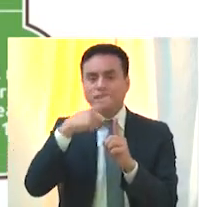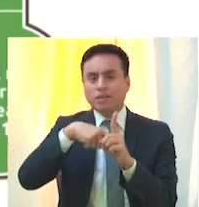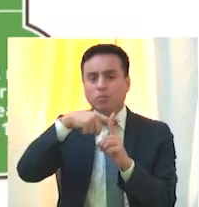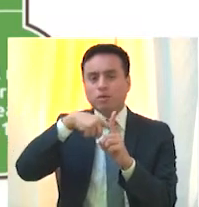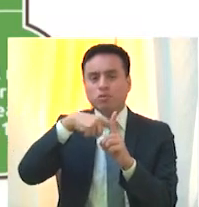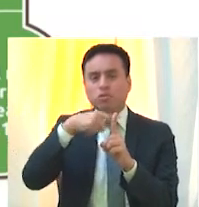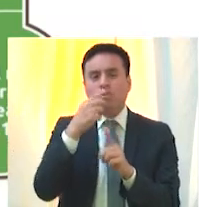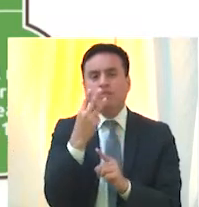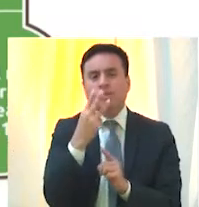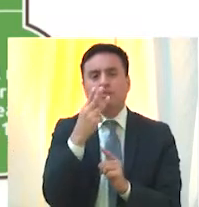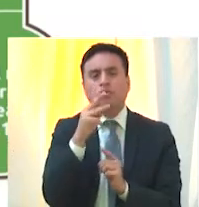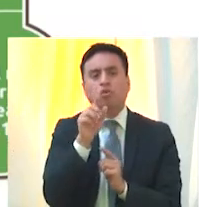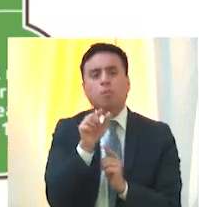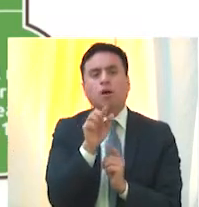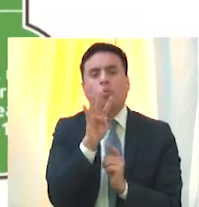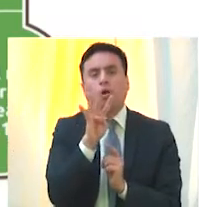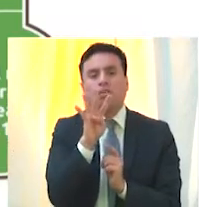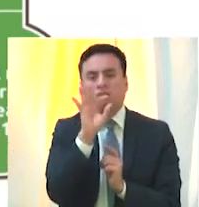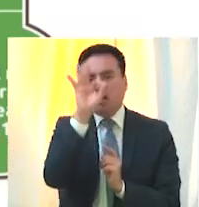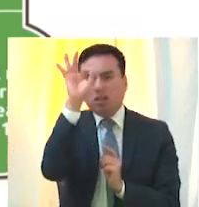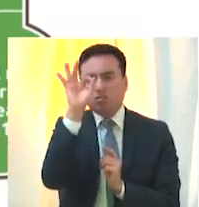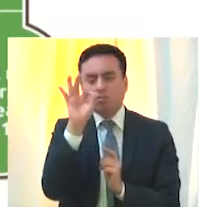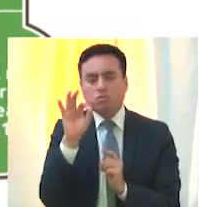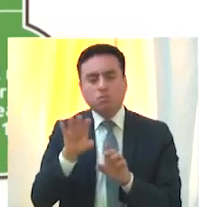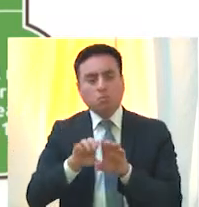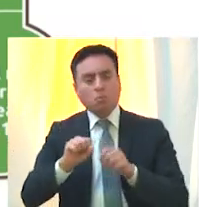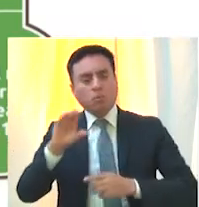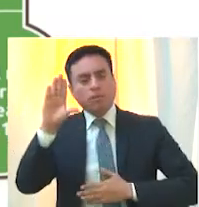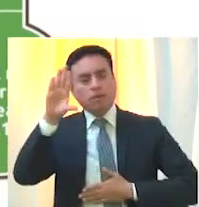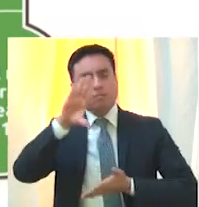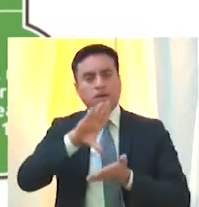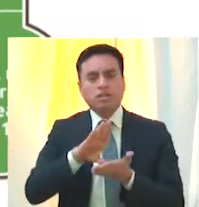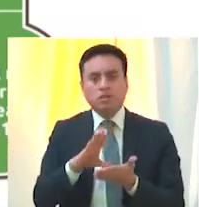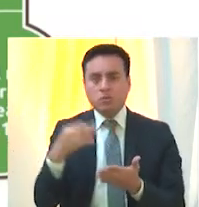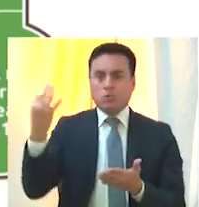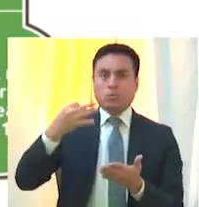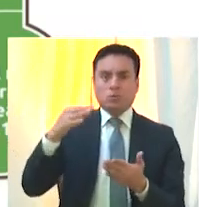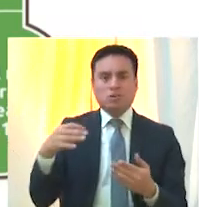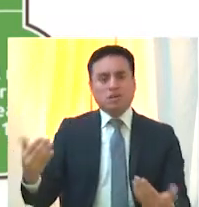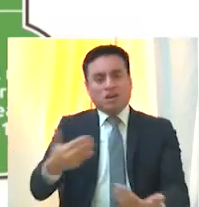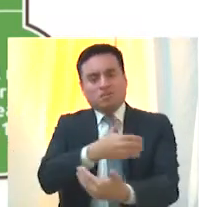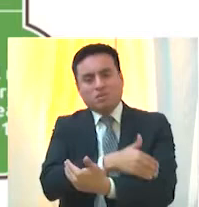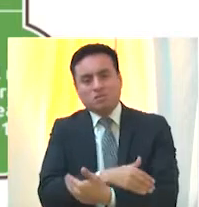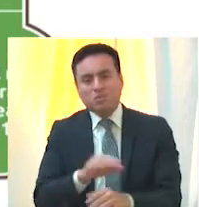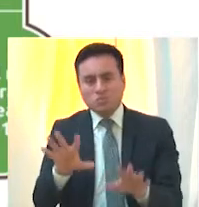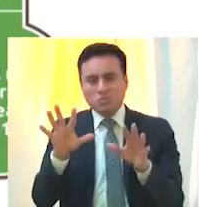del orden de unos 3,4 grados. Las promesas de París, por más espectaculares y más abrazos que